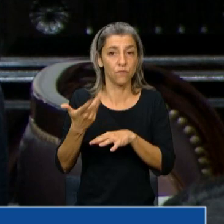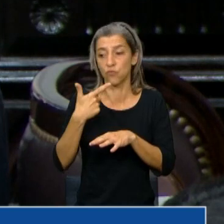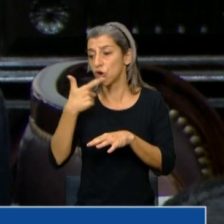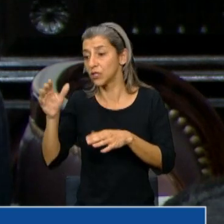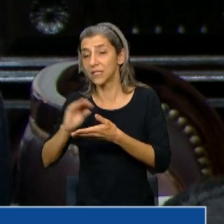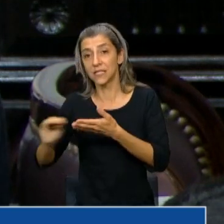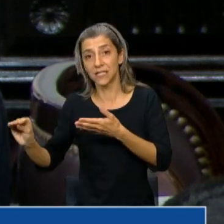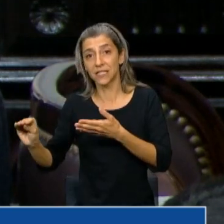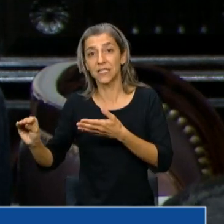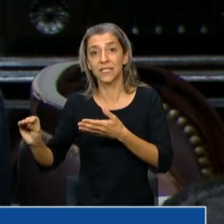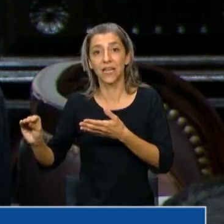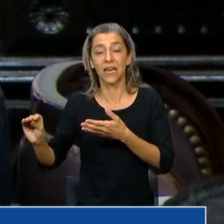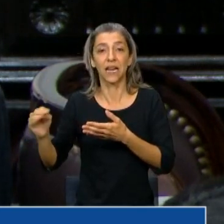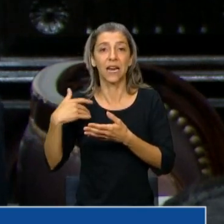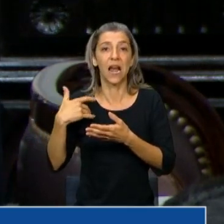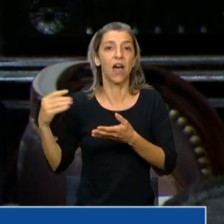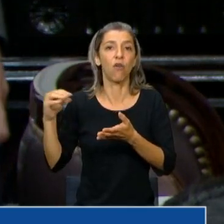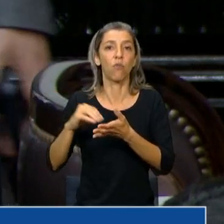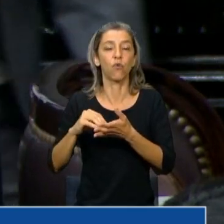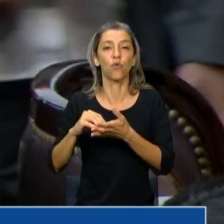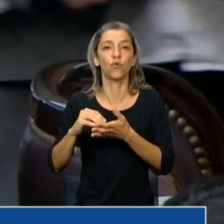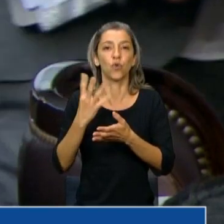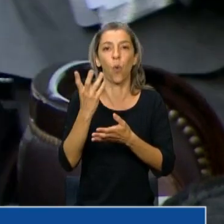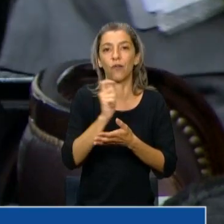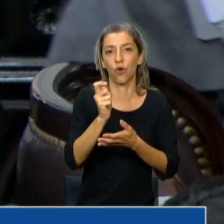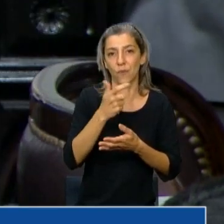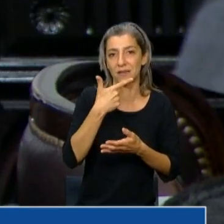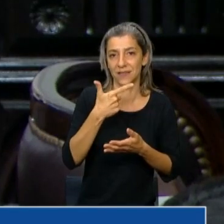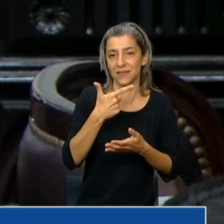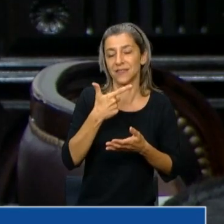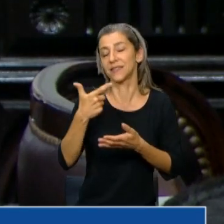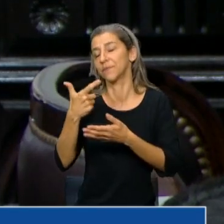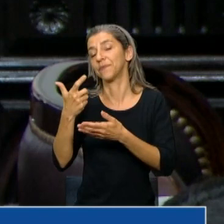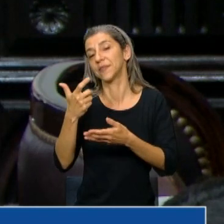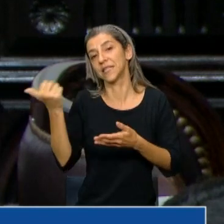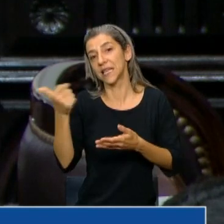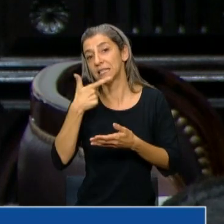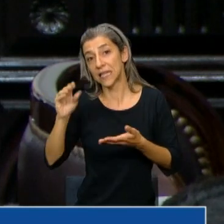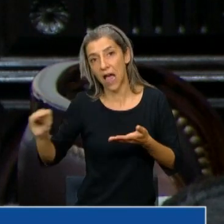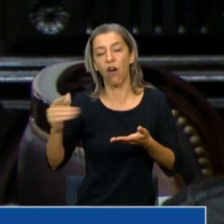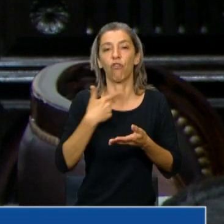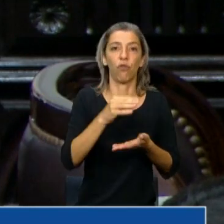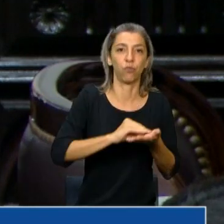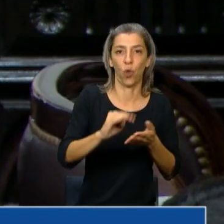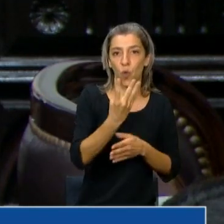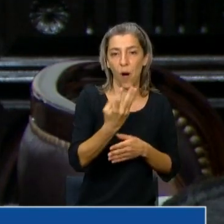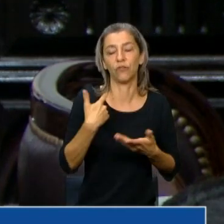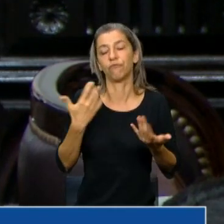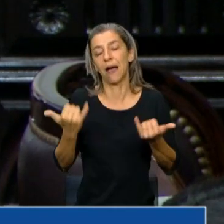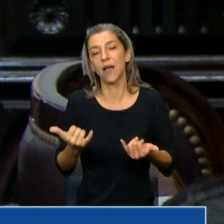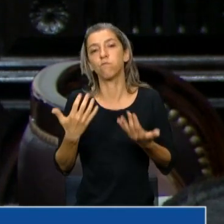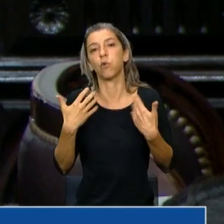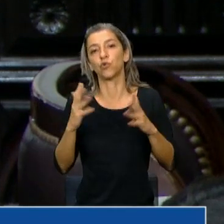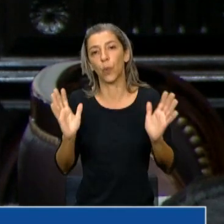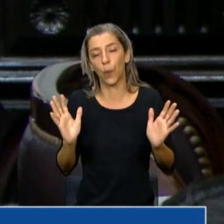cada 4 meses por parte de diputados. Hay una diferencia respecto de la estabilidad, respecto de la previsibilidad, respecto de la